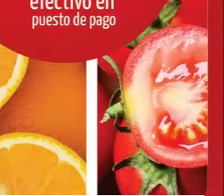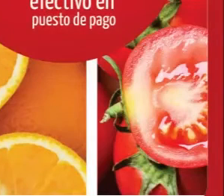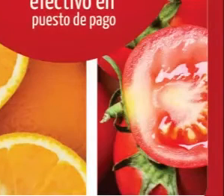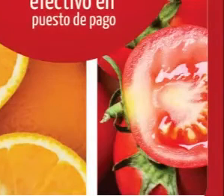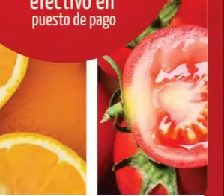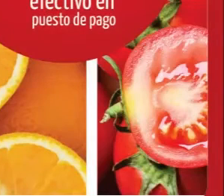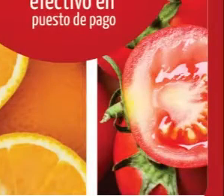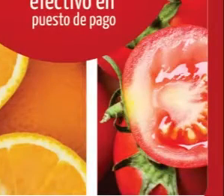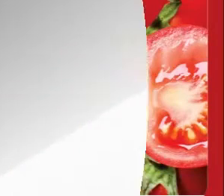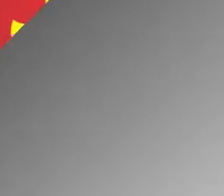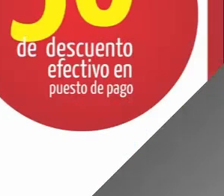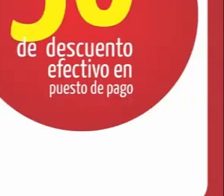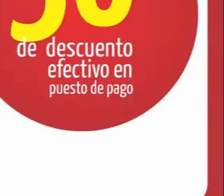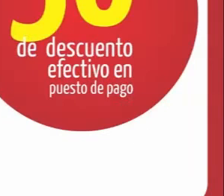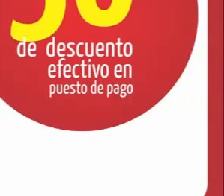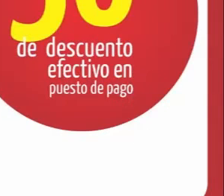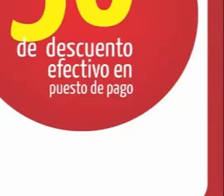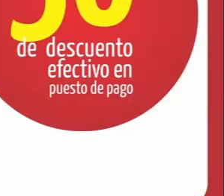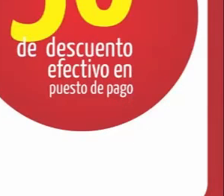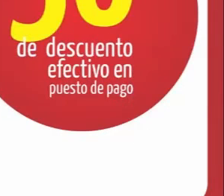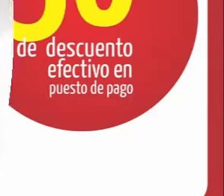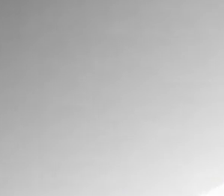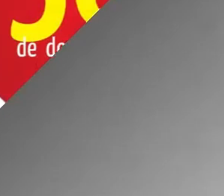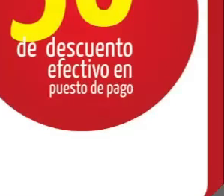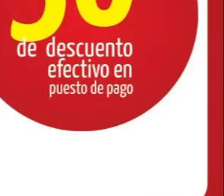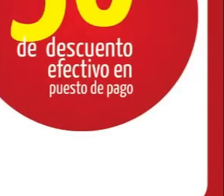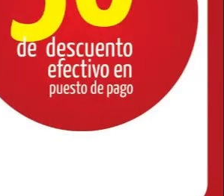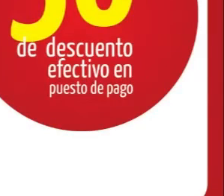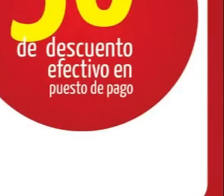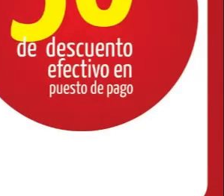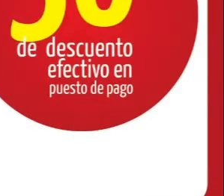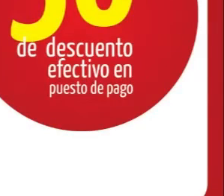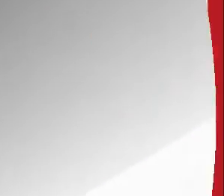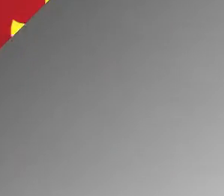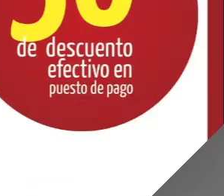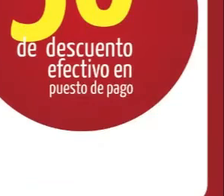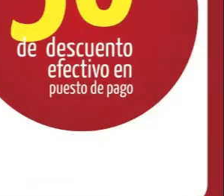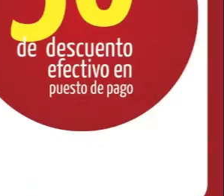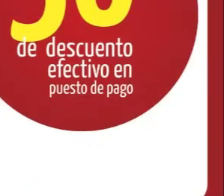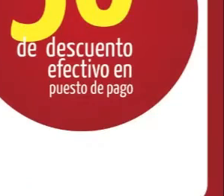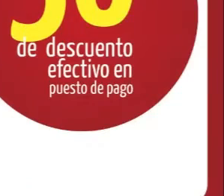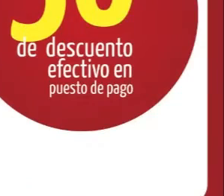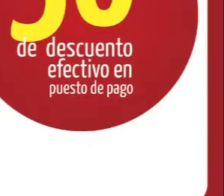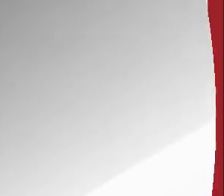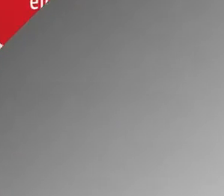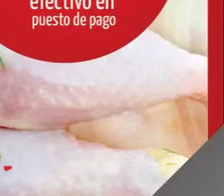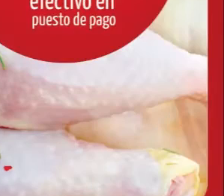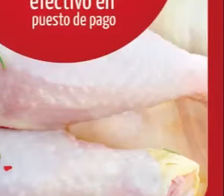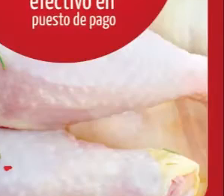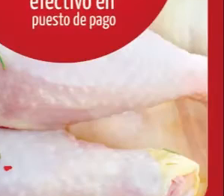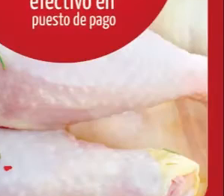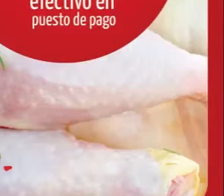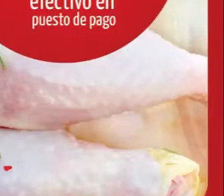Días sensacionales más por menos. Sábado 19 y domingo 20 de noviembre. Con descuentos